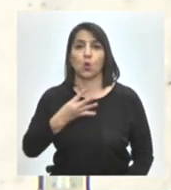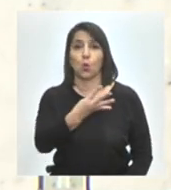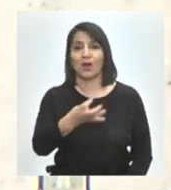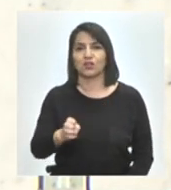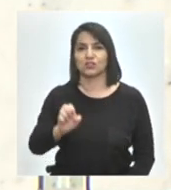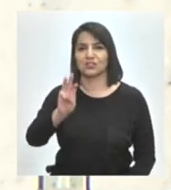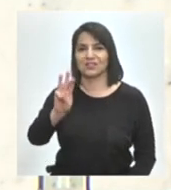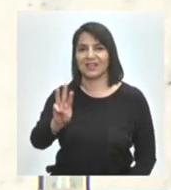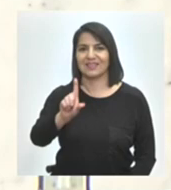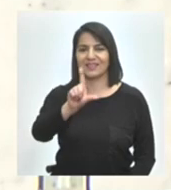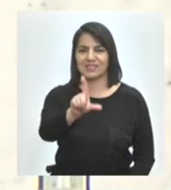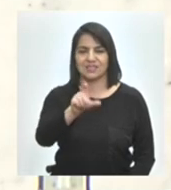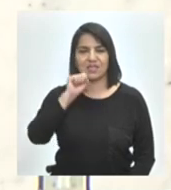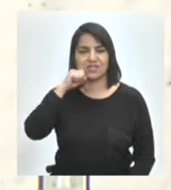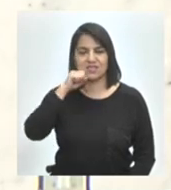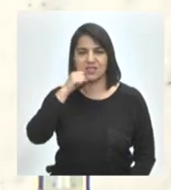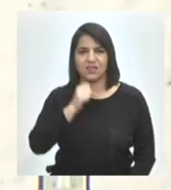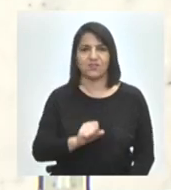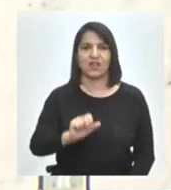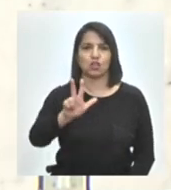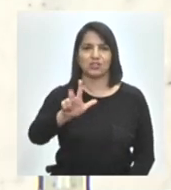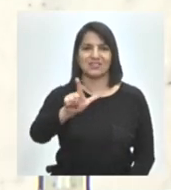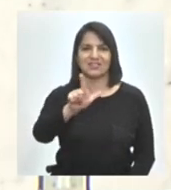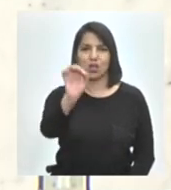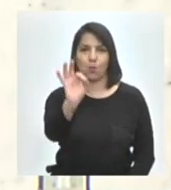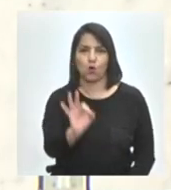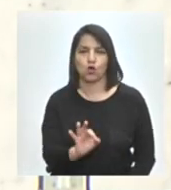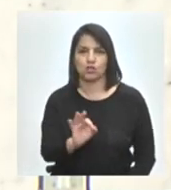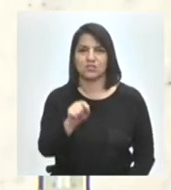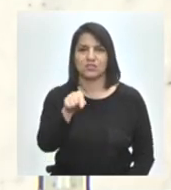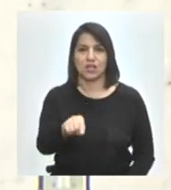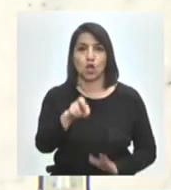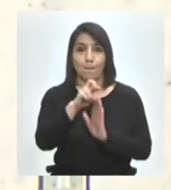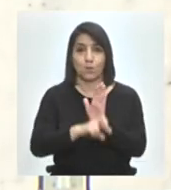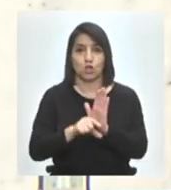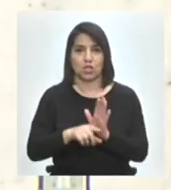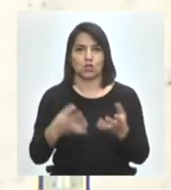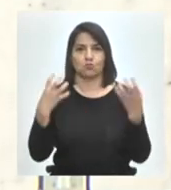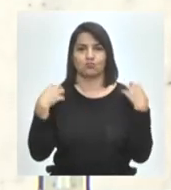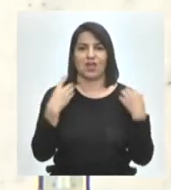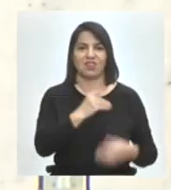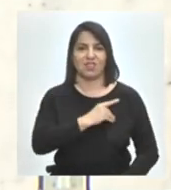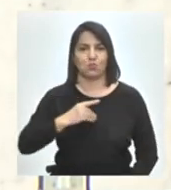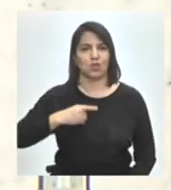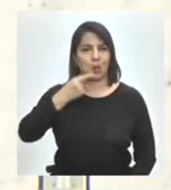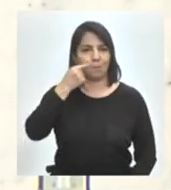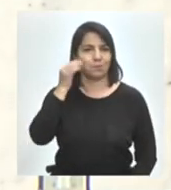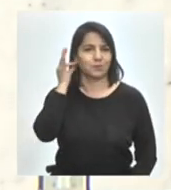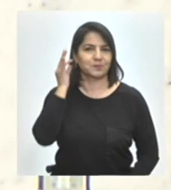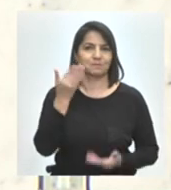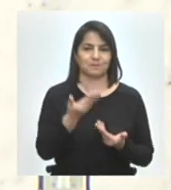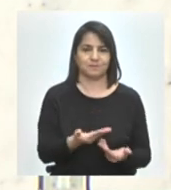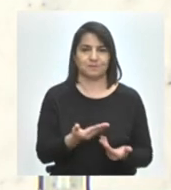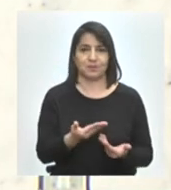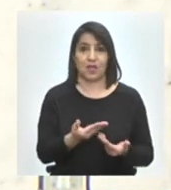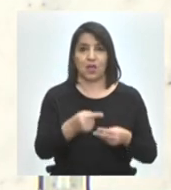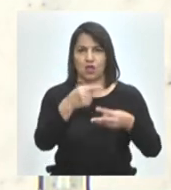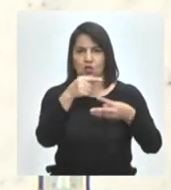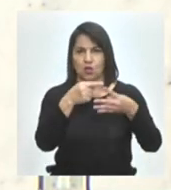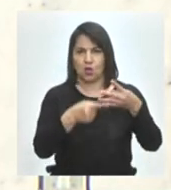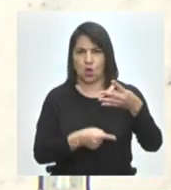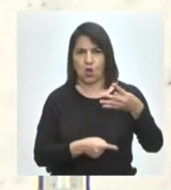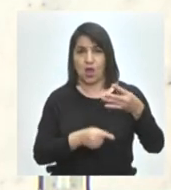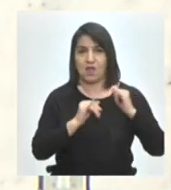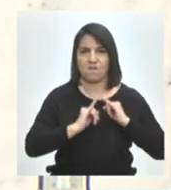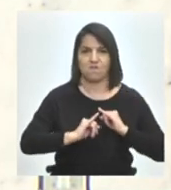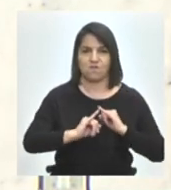437, que corresponden al 87%, son mociones de diputadas y de diputados. Todas estas cifras